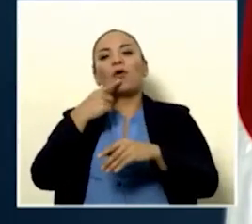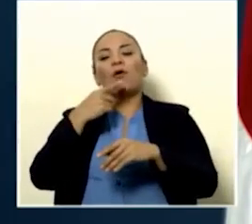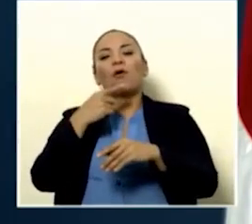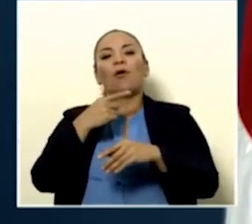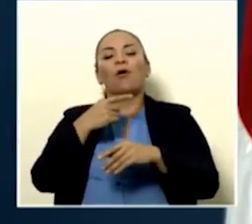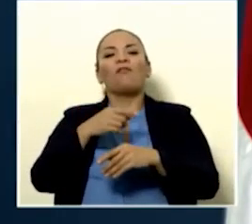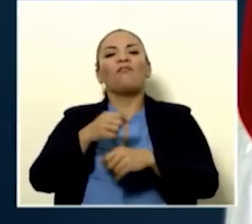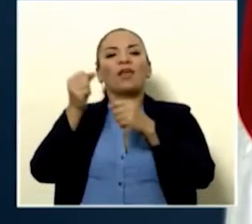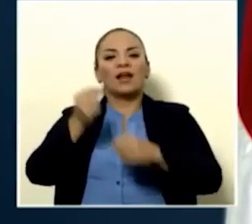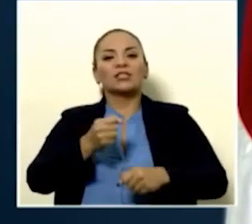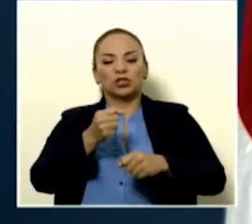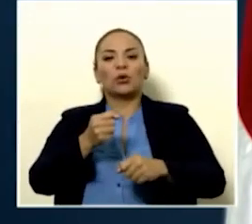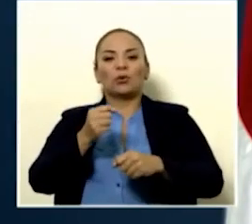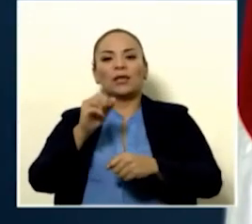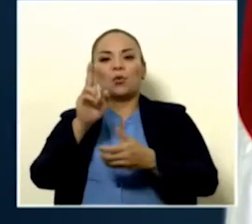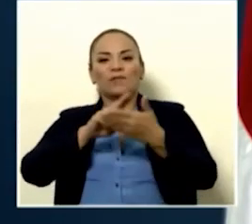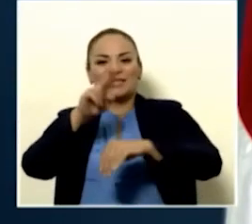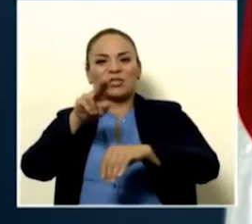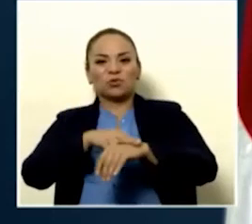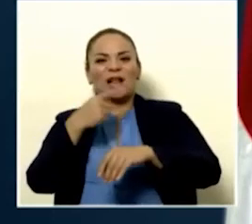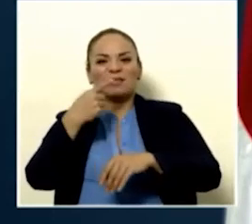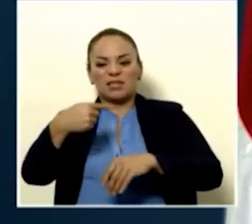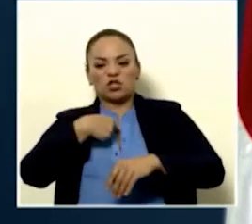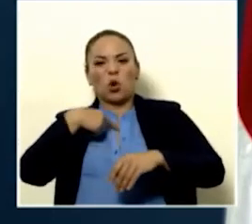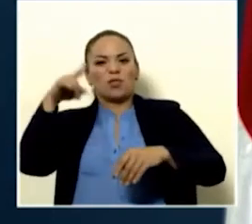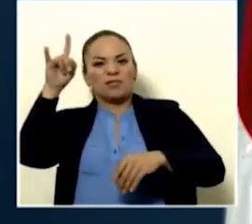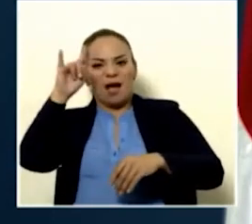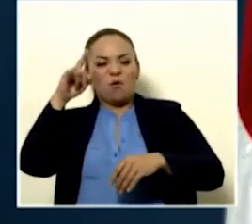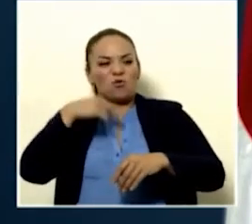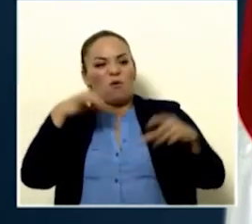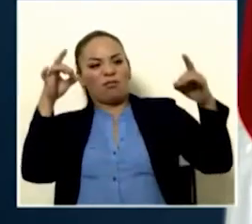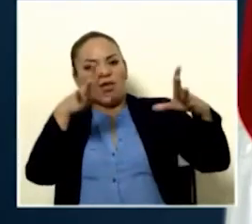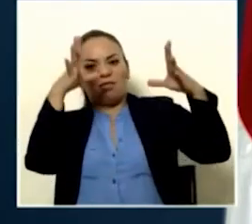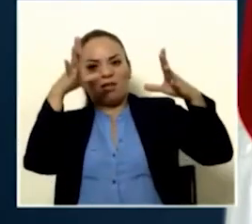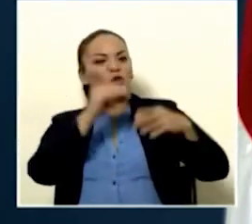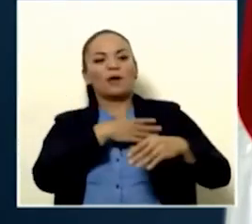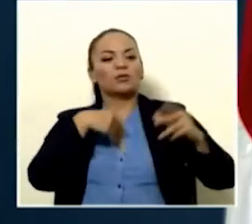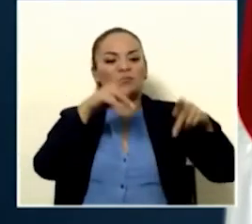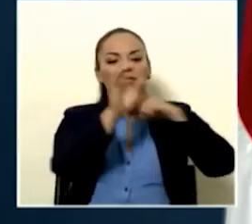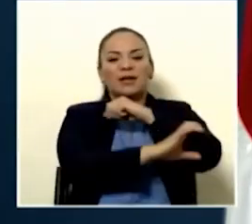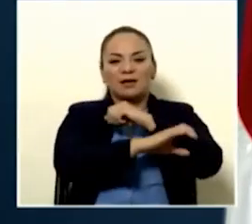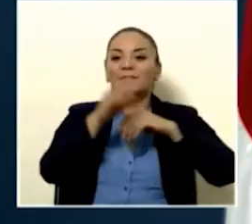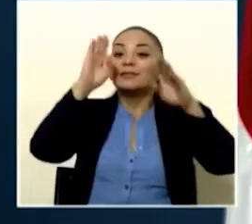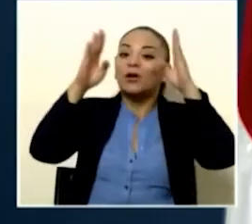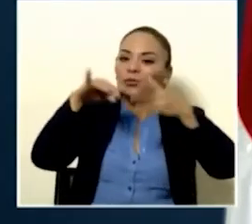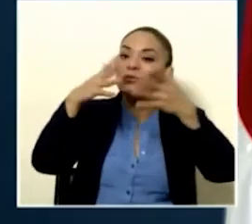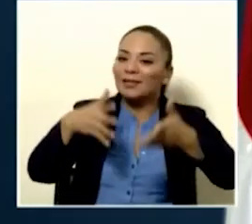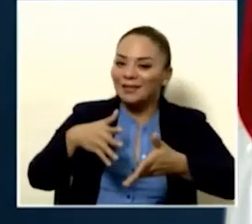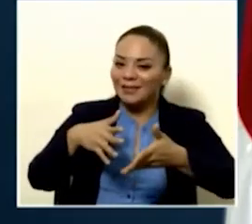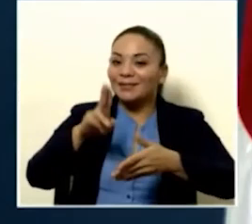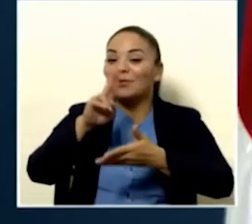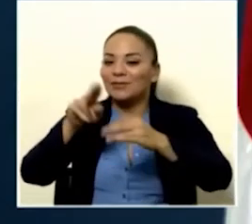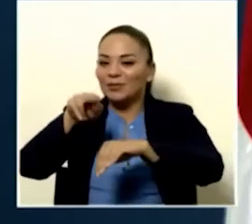Federación de Estudiantes de la UNA, que me pinta cachos de diablo, que yo soy xenofóbico, anti-extranjero. Saludos, estudiantes de la UNA. Nada que ver